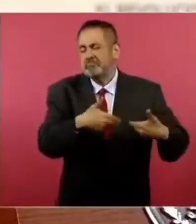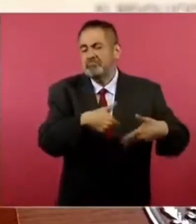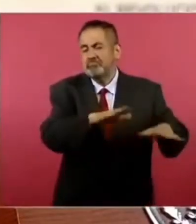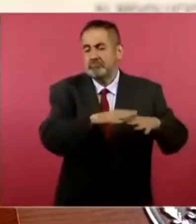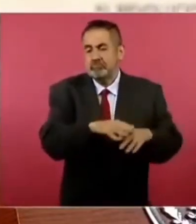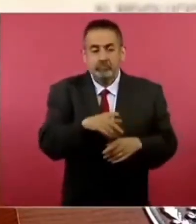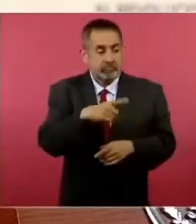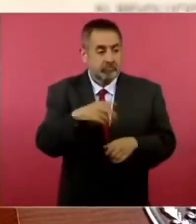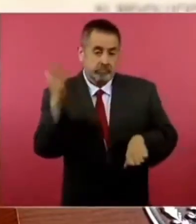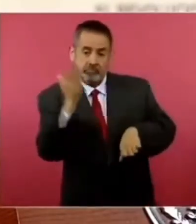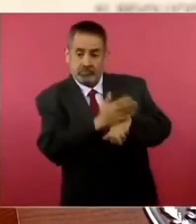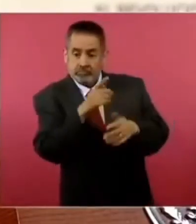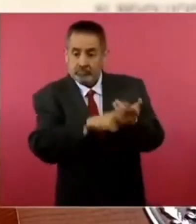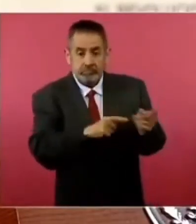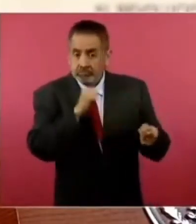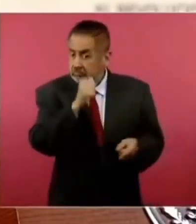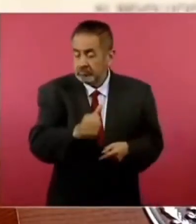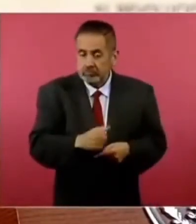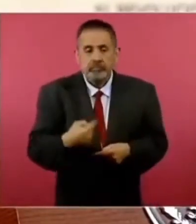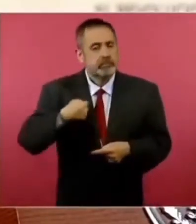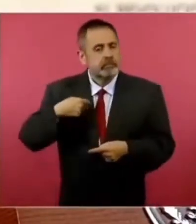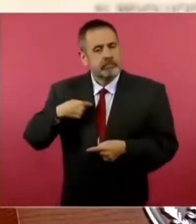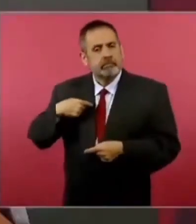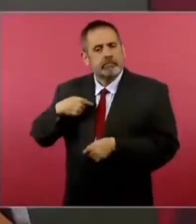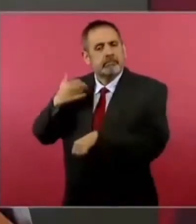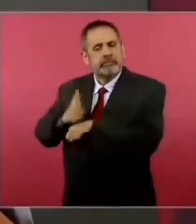no los sancionan,